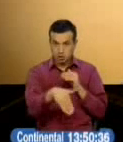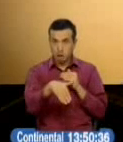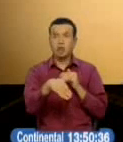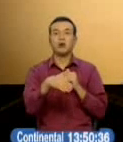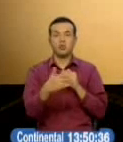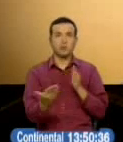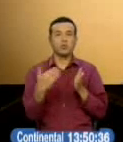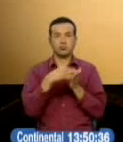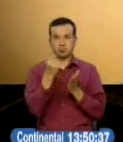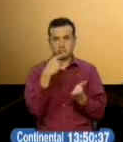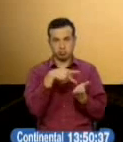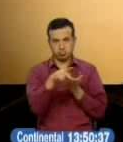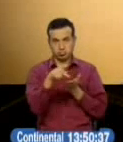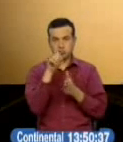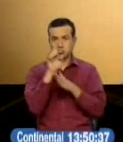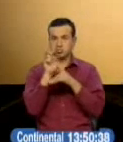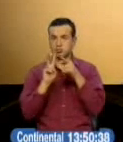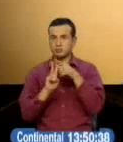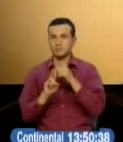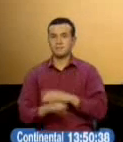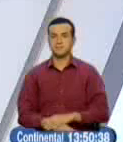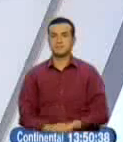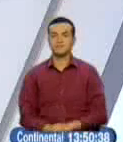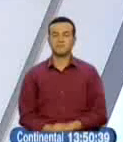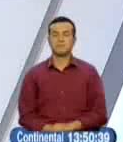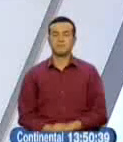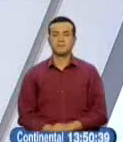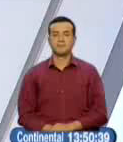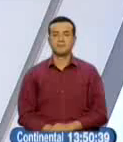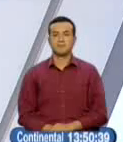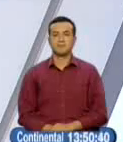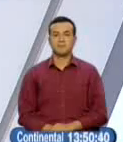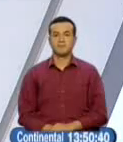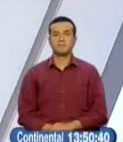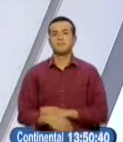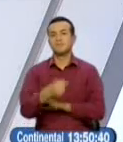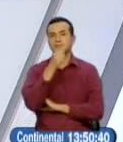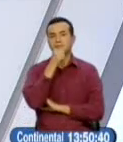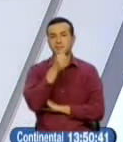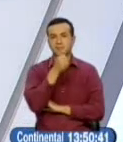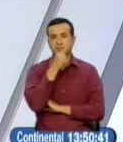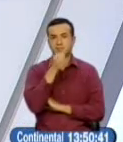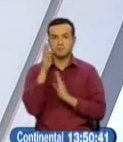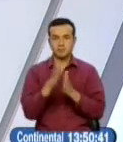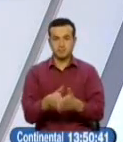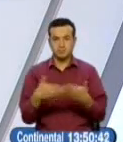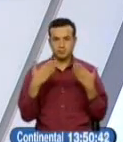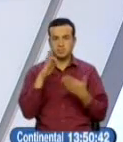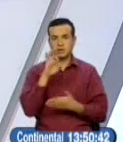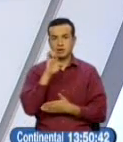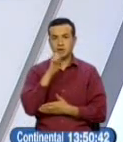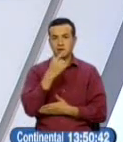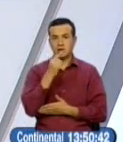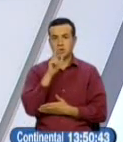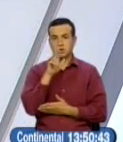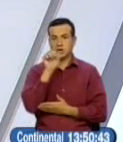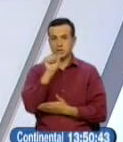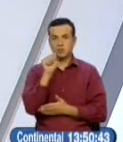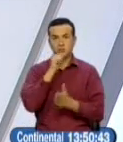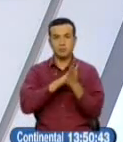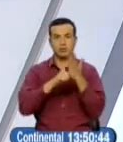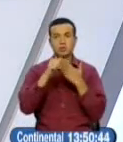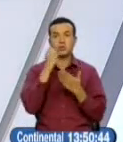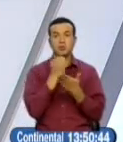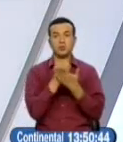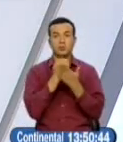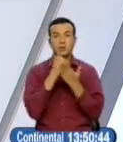pública. Rodrigo Gálvez, Ecuador TV. Y en una entrevista brindada al diario El Telégrafo, el ministro de Economía y